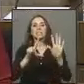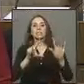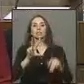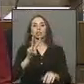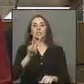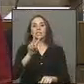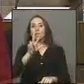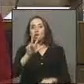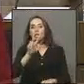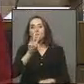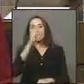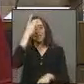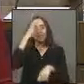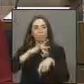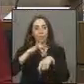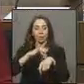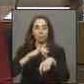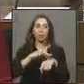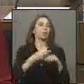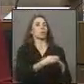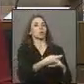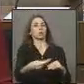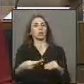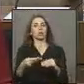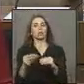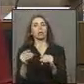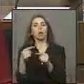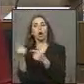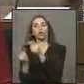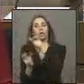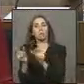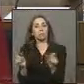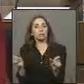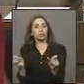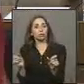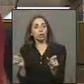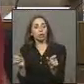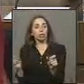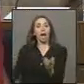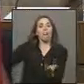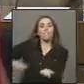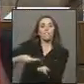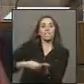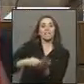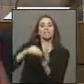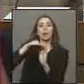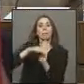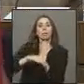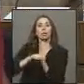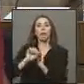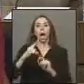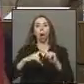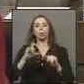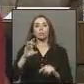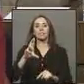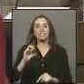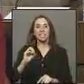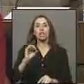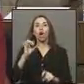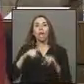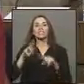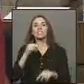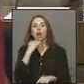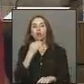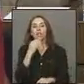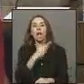pacientes. Una proporción menor de pacientes aún son financiados por la vía del programa de auxilio extraordinario del Ministerio de Salud